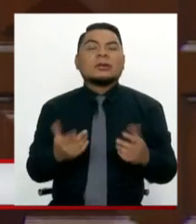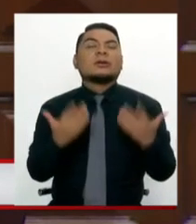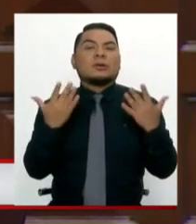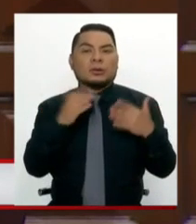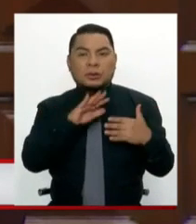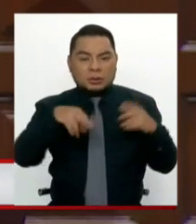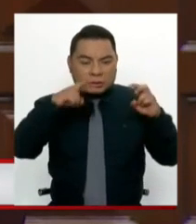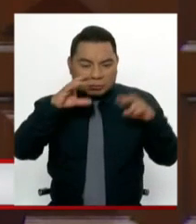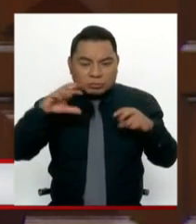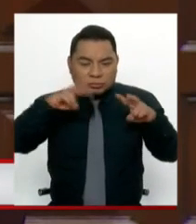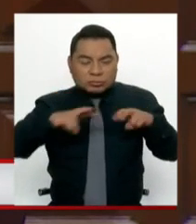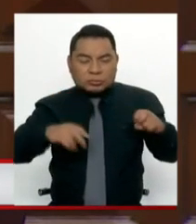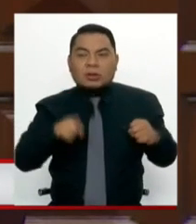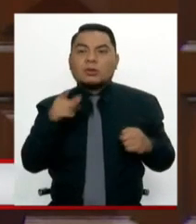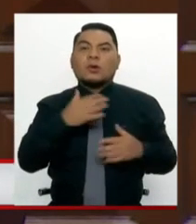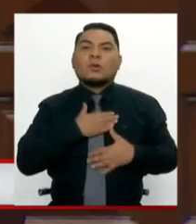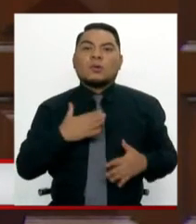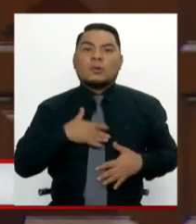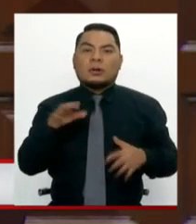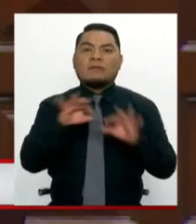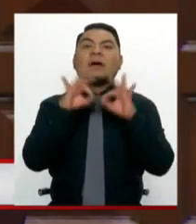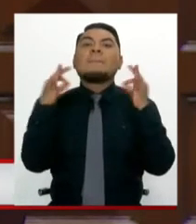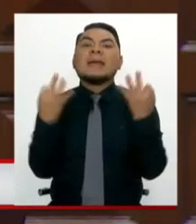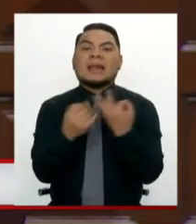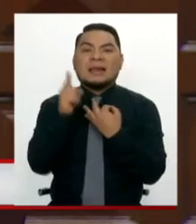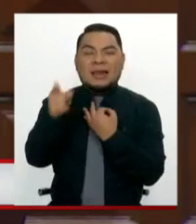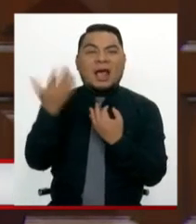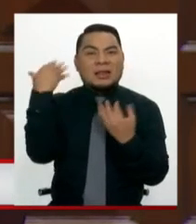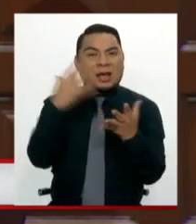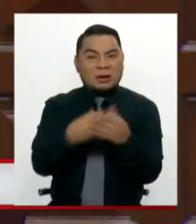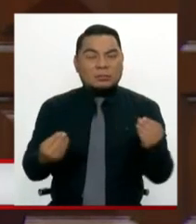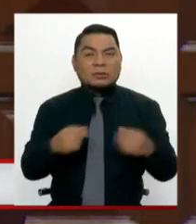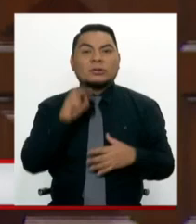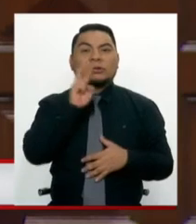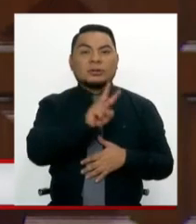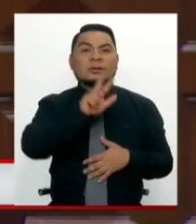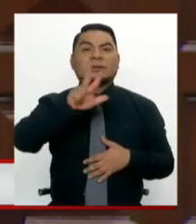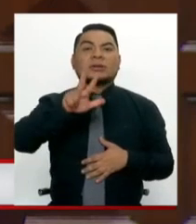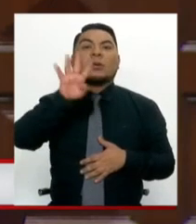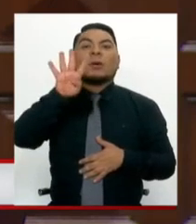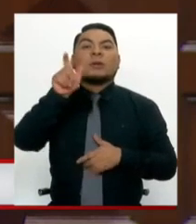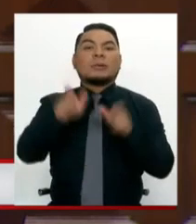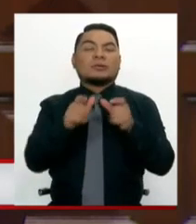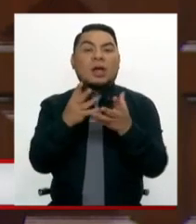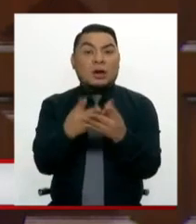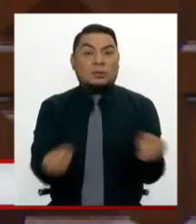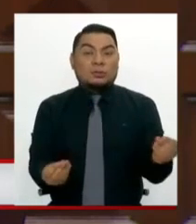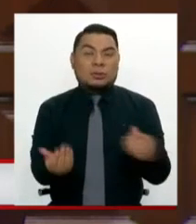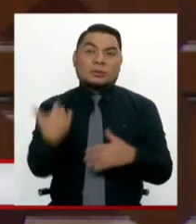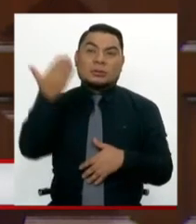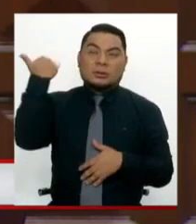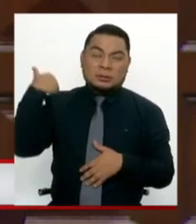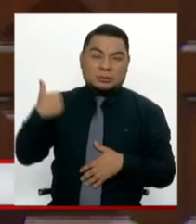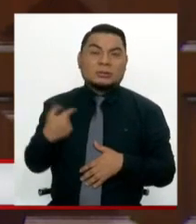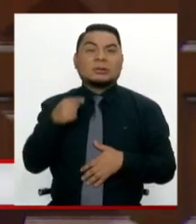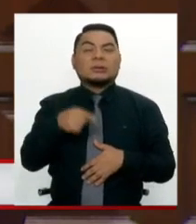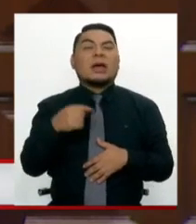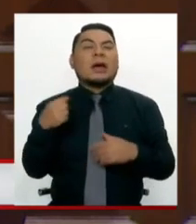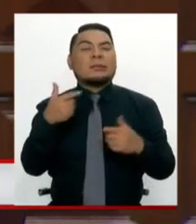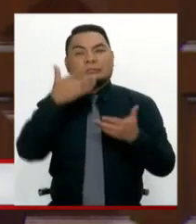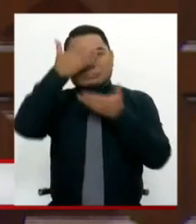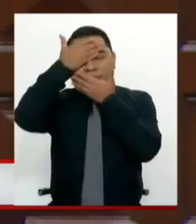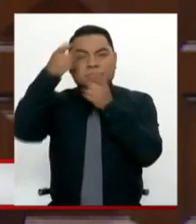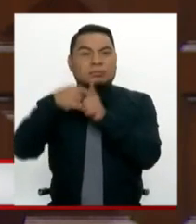suerte y paradero de 234 personas desaparecidas durante el periodo de